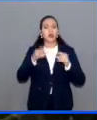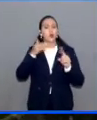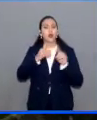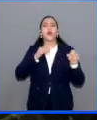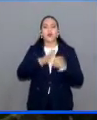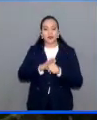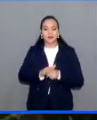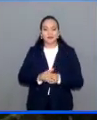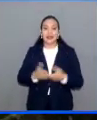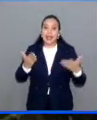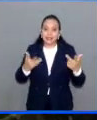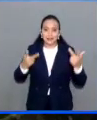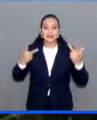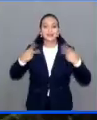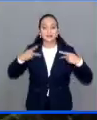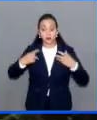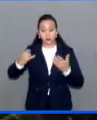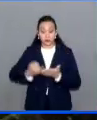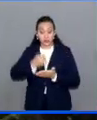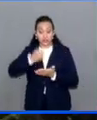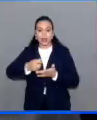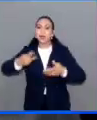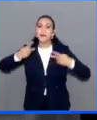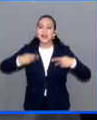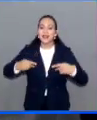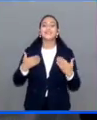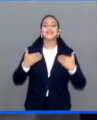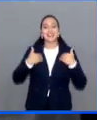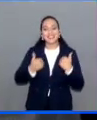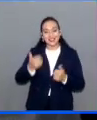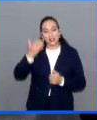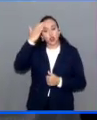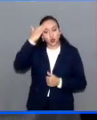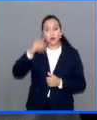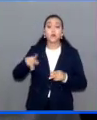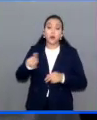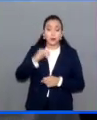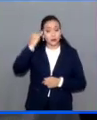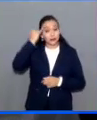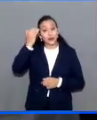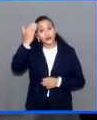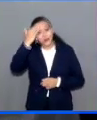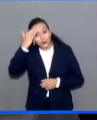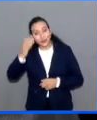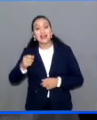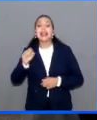de la Corte a pueblos y comunidades indígenas, así como a grupos vulnerables.